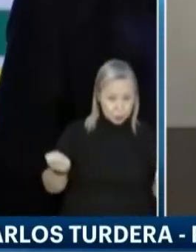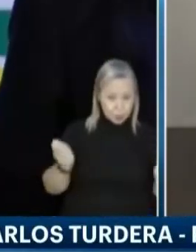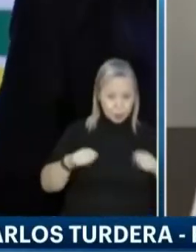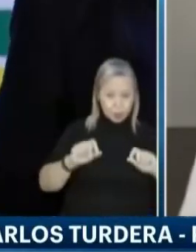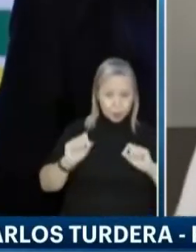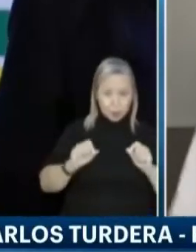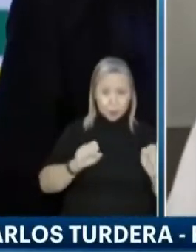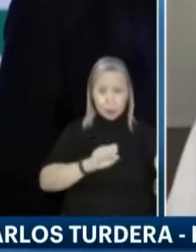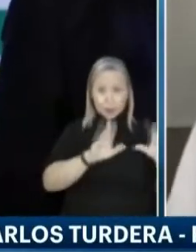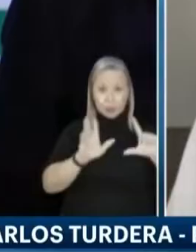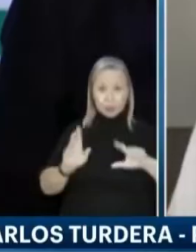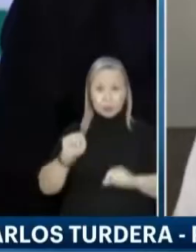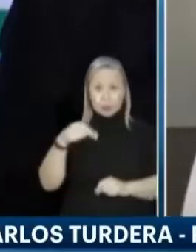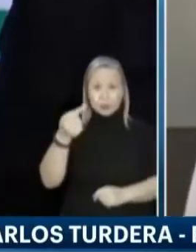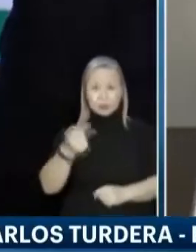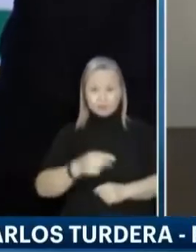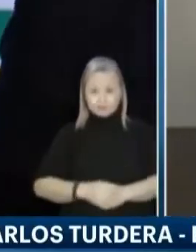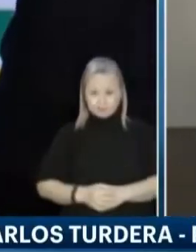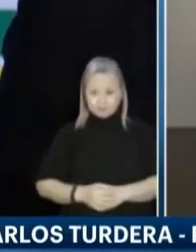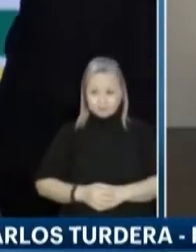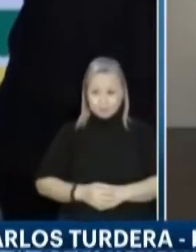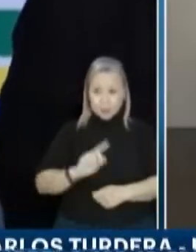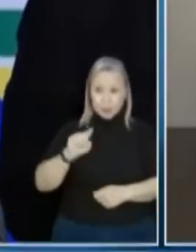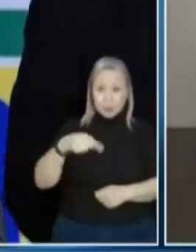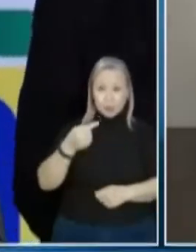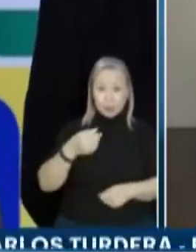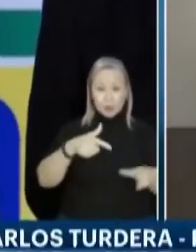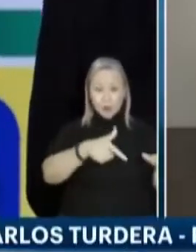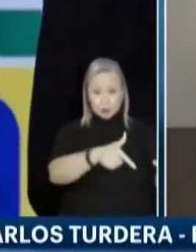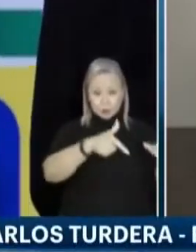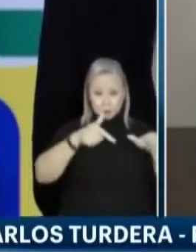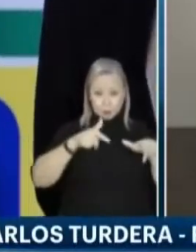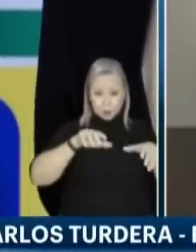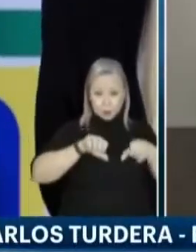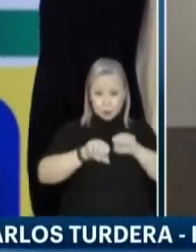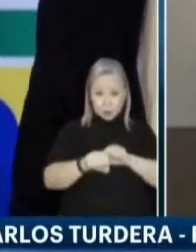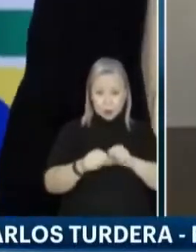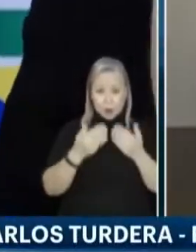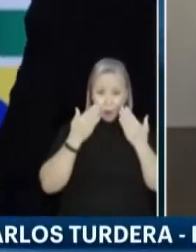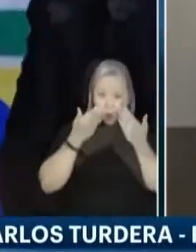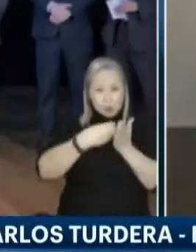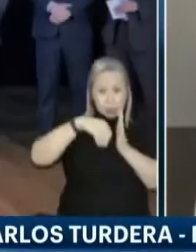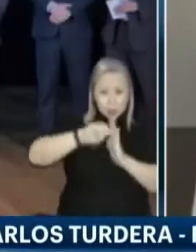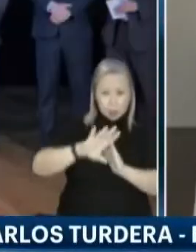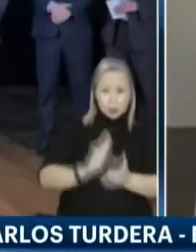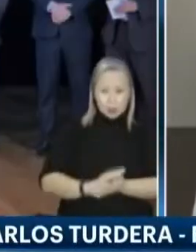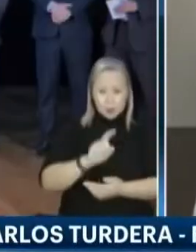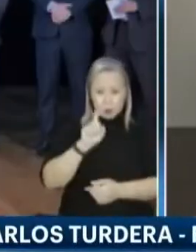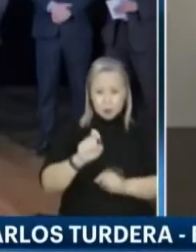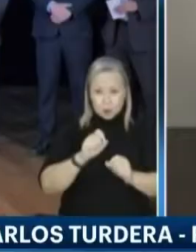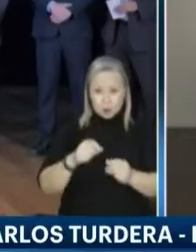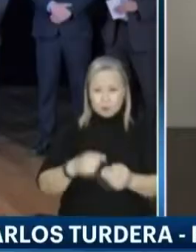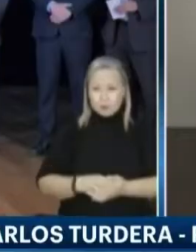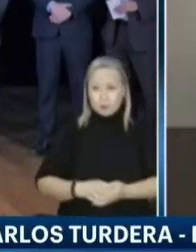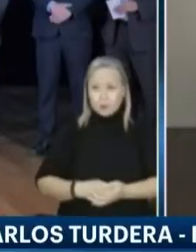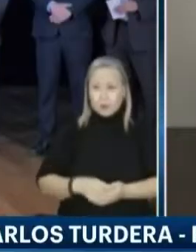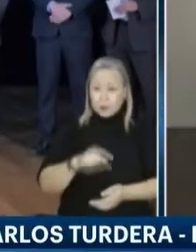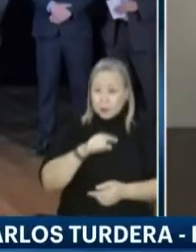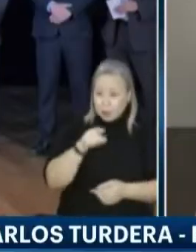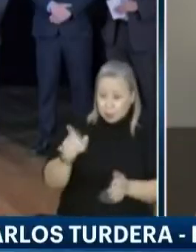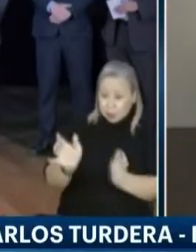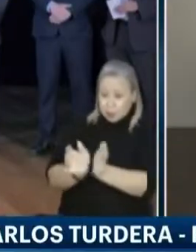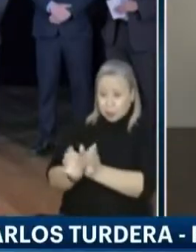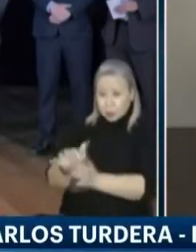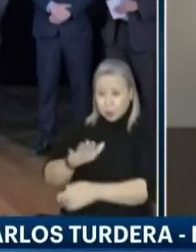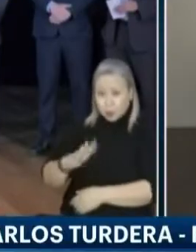Después de un periodo que el propio vicepresidente Gerardo Alckmin, una figura política que no